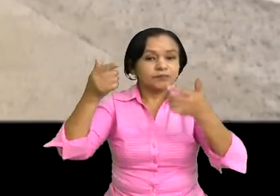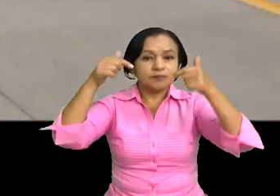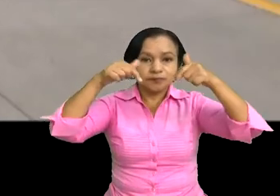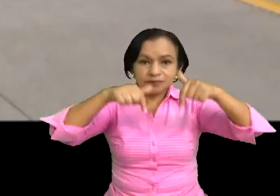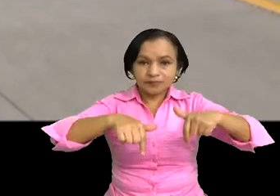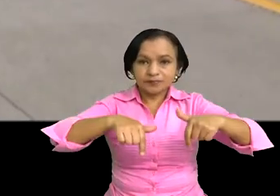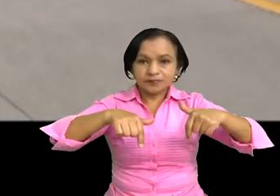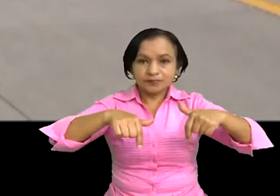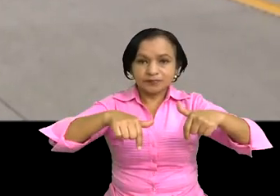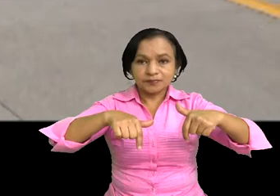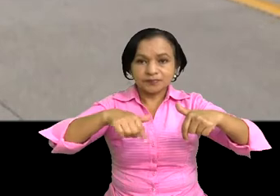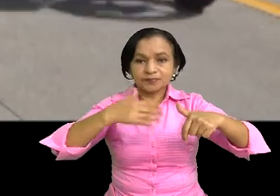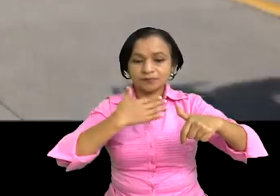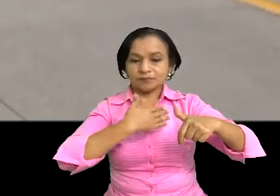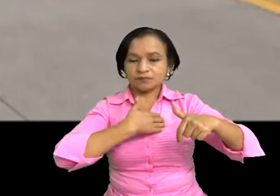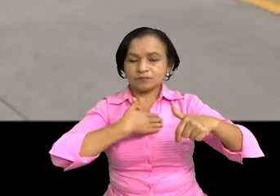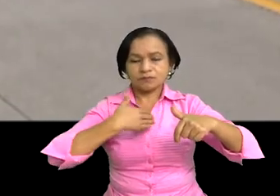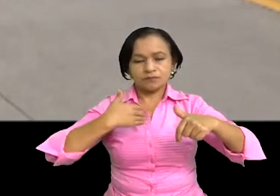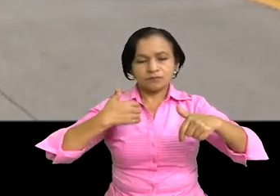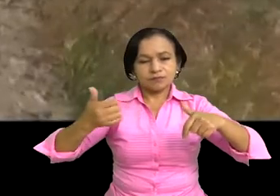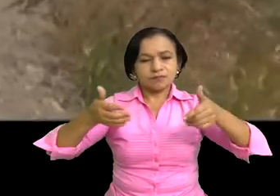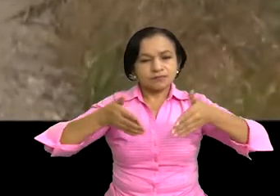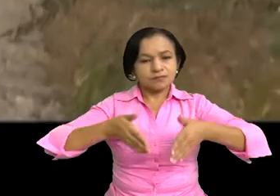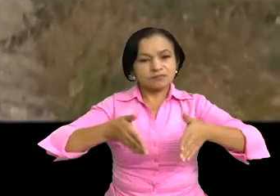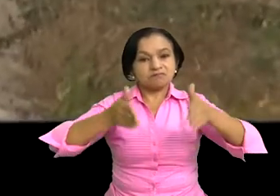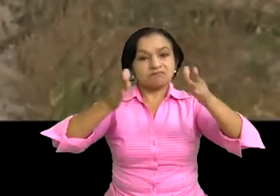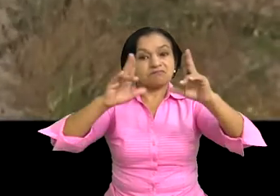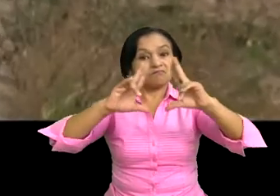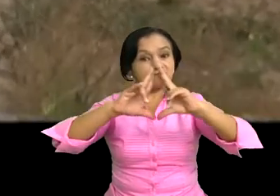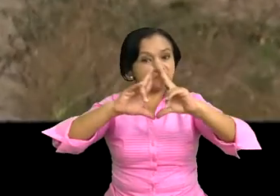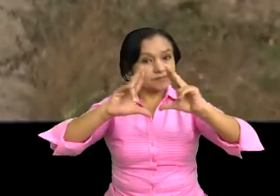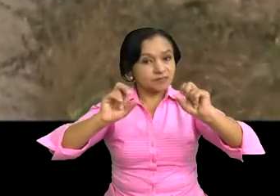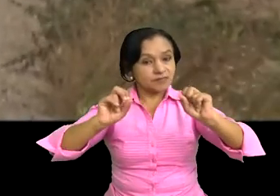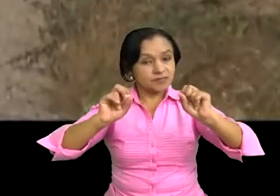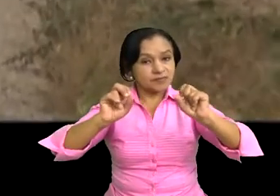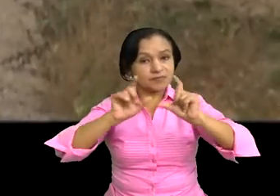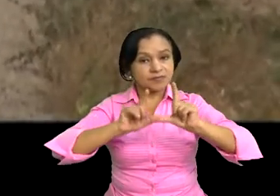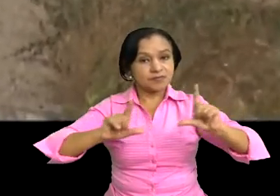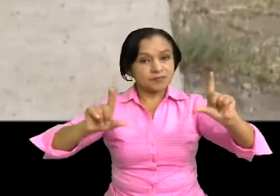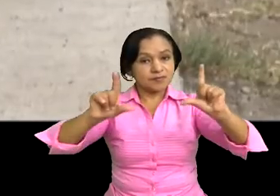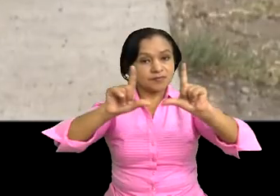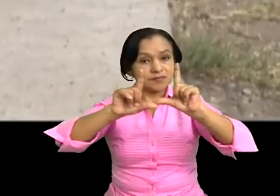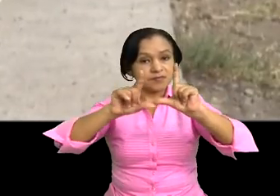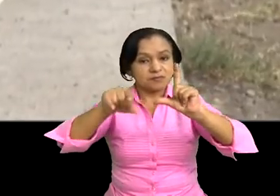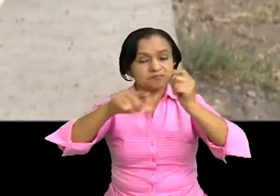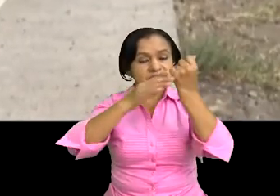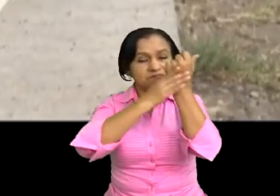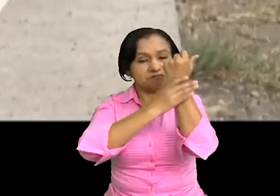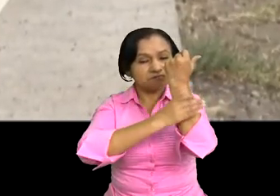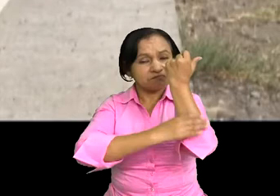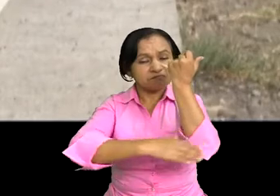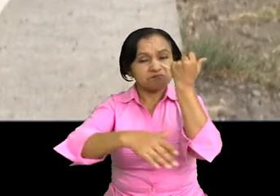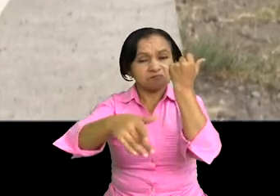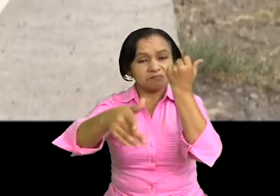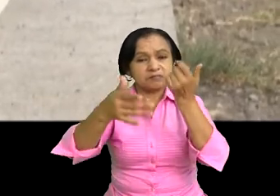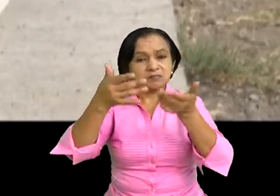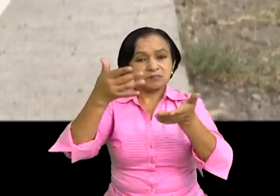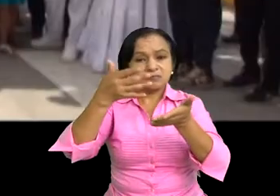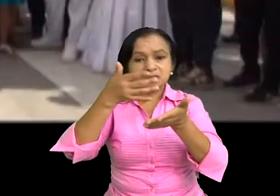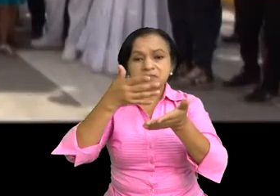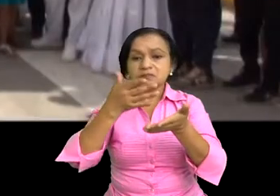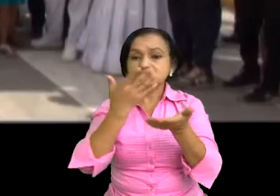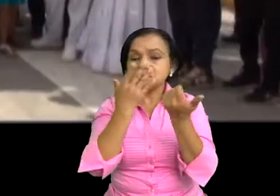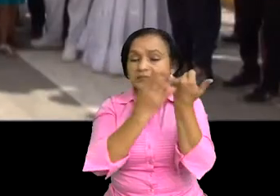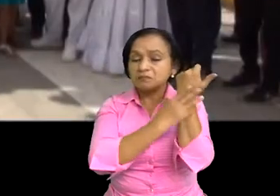hoy es una de las mejores carreteras de nuestro país, hacia una zona que estaba muy empobrecida, muy disminuida y que ahora